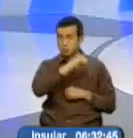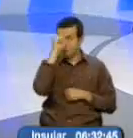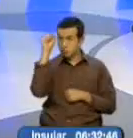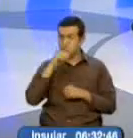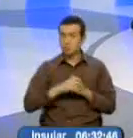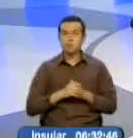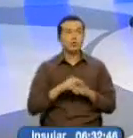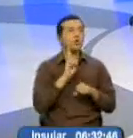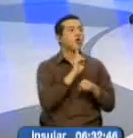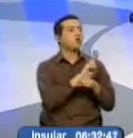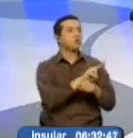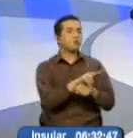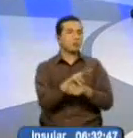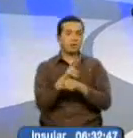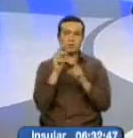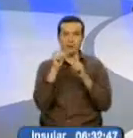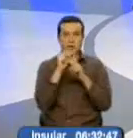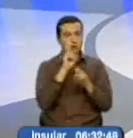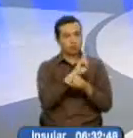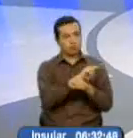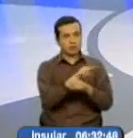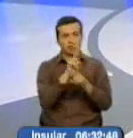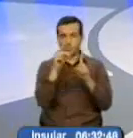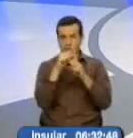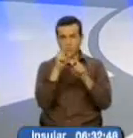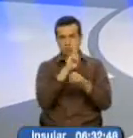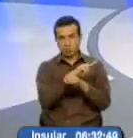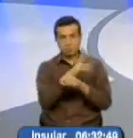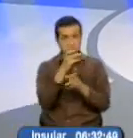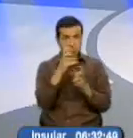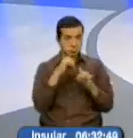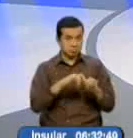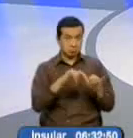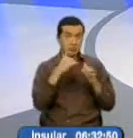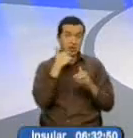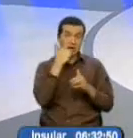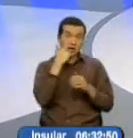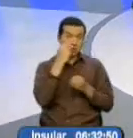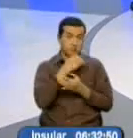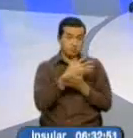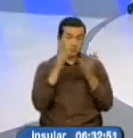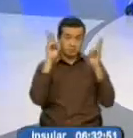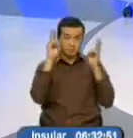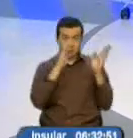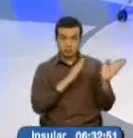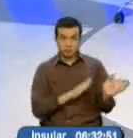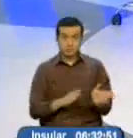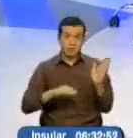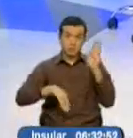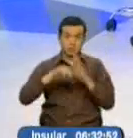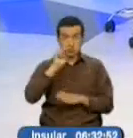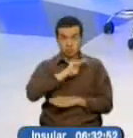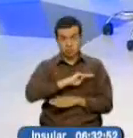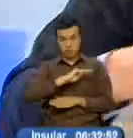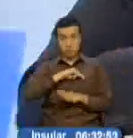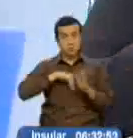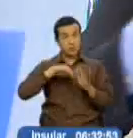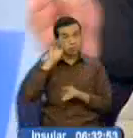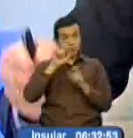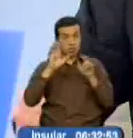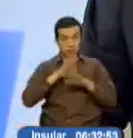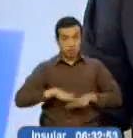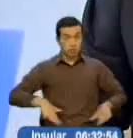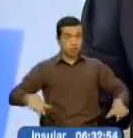palabra superintendencia, y con esto termino, Fernando Cordero, sin perjuicio de que quiera enviar algún mensaje en relación, sobre todo a los municipios, ¿no? Y a los ciudadanos